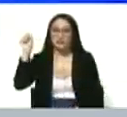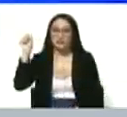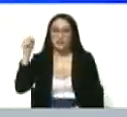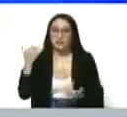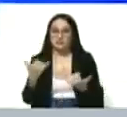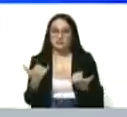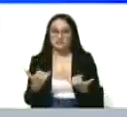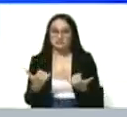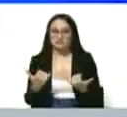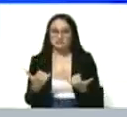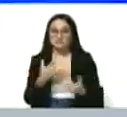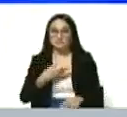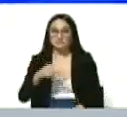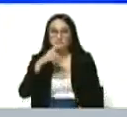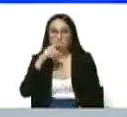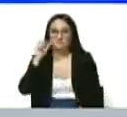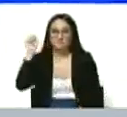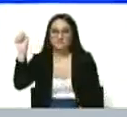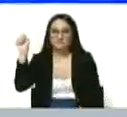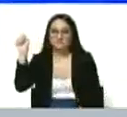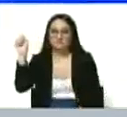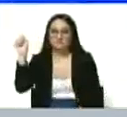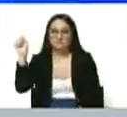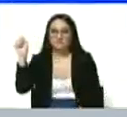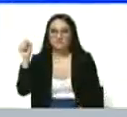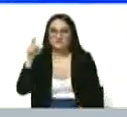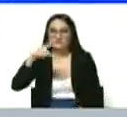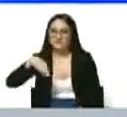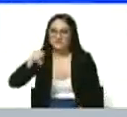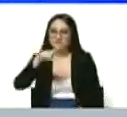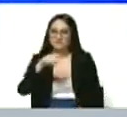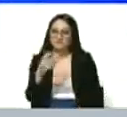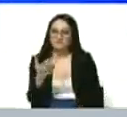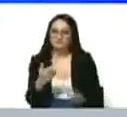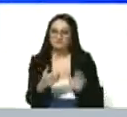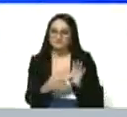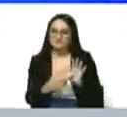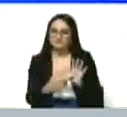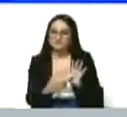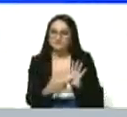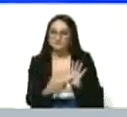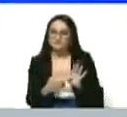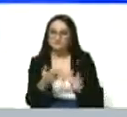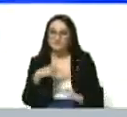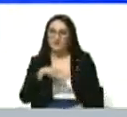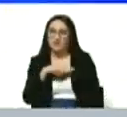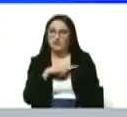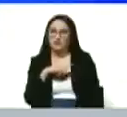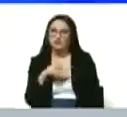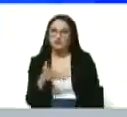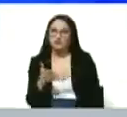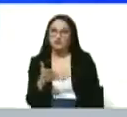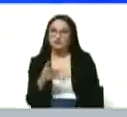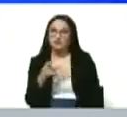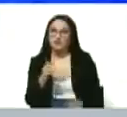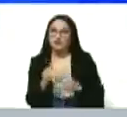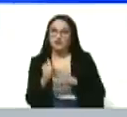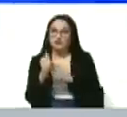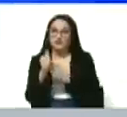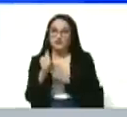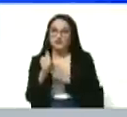ocasión. Presidente Maduro, es usted una referencia para todos nosotros en base a su